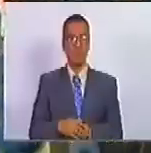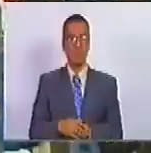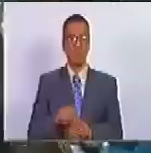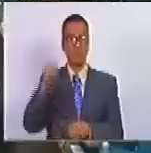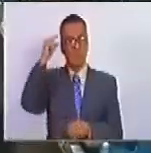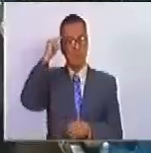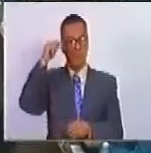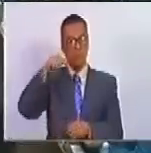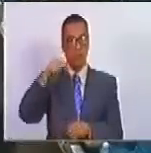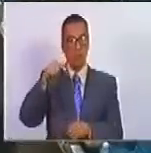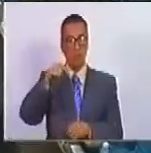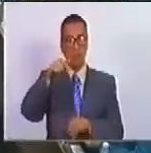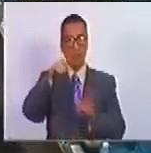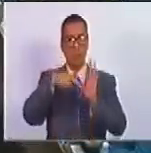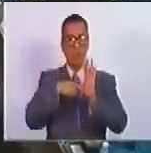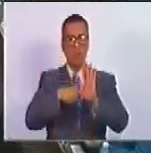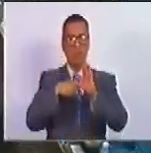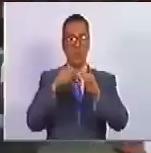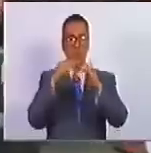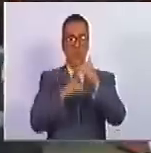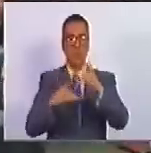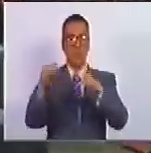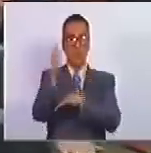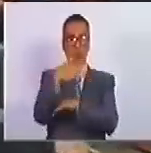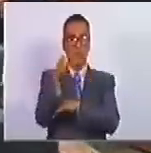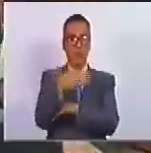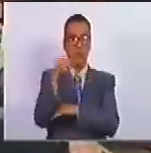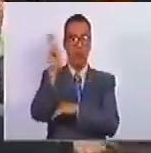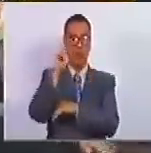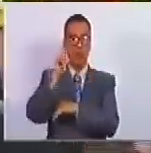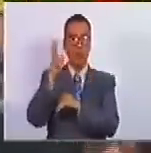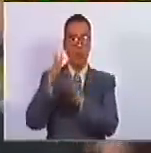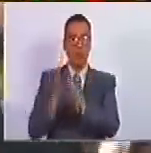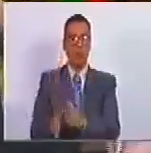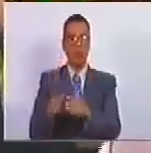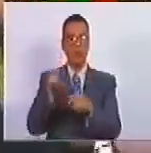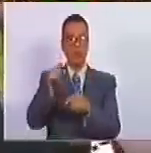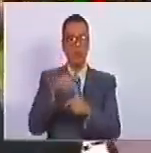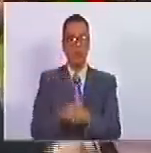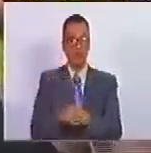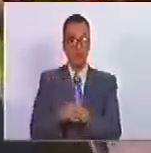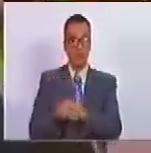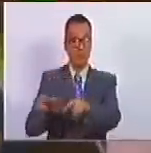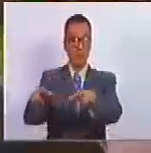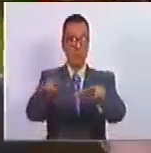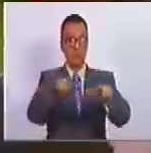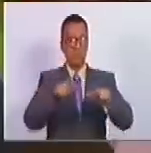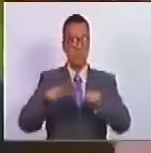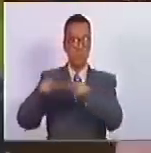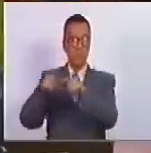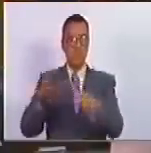hoy está poniendo en alto la bandera de Venezuela en el escenario de la